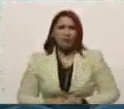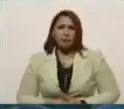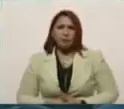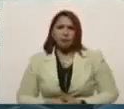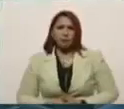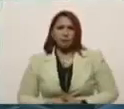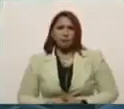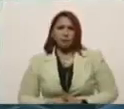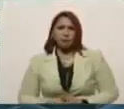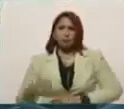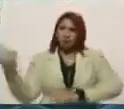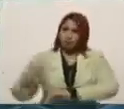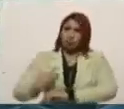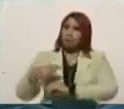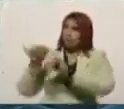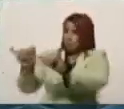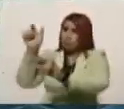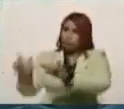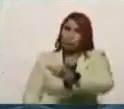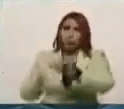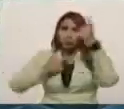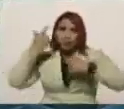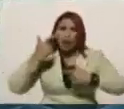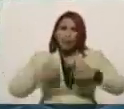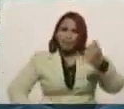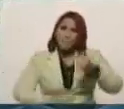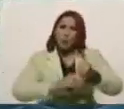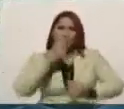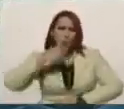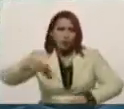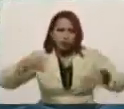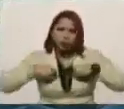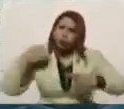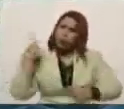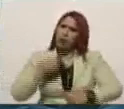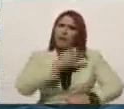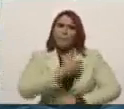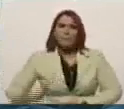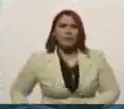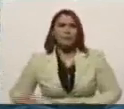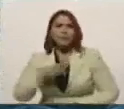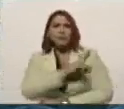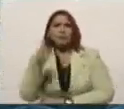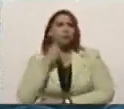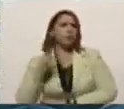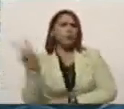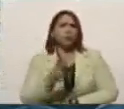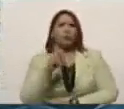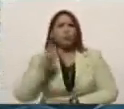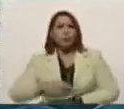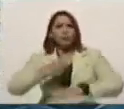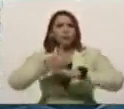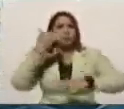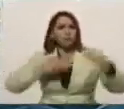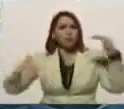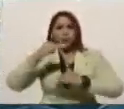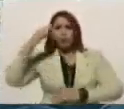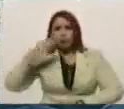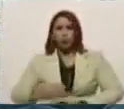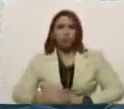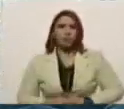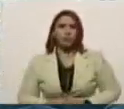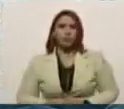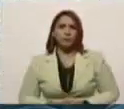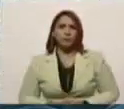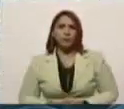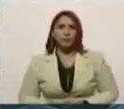por mandato de él y apoyo del pueblo, asumir la presidencia de la República y la comandancia en jefe de la Fuerza